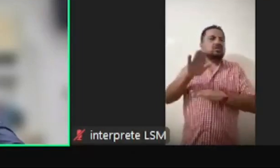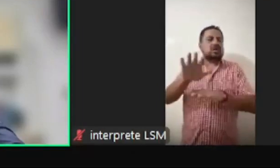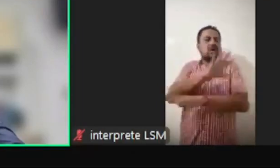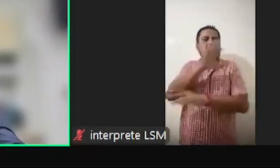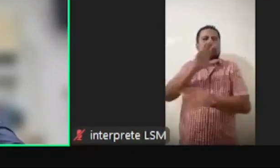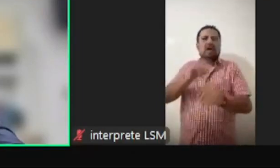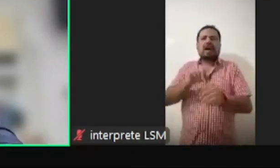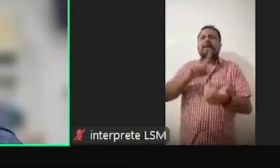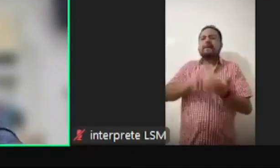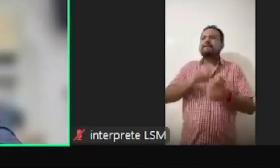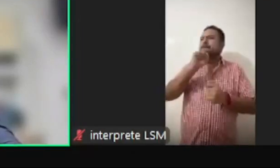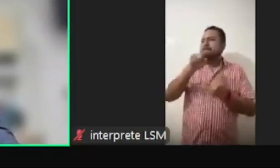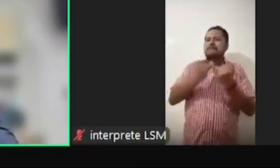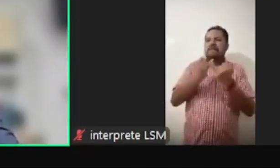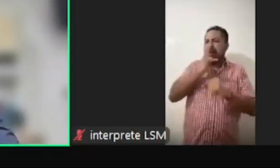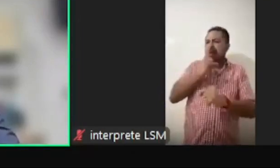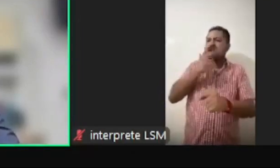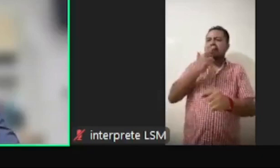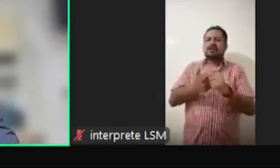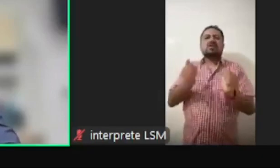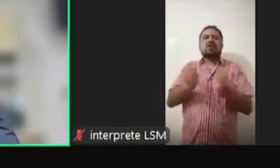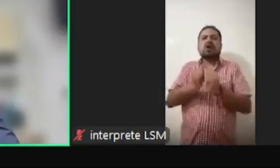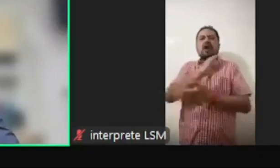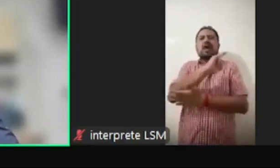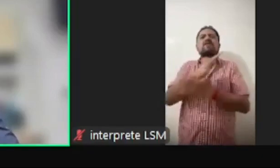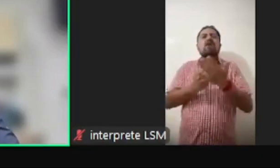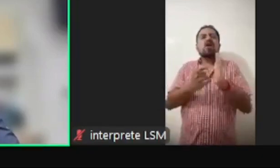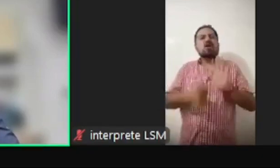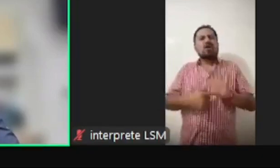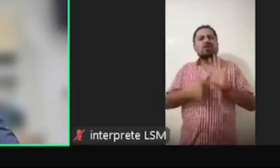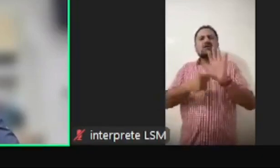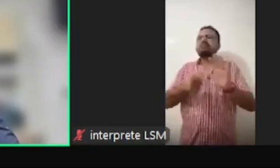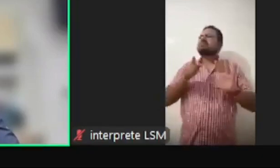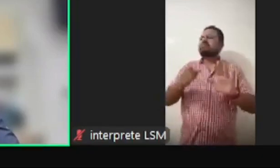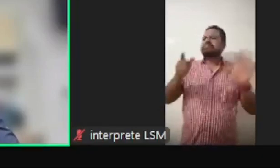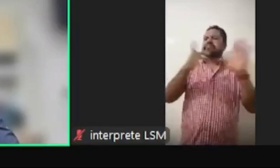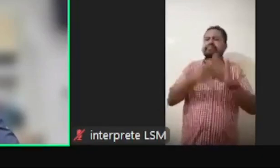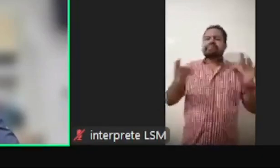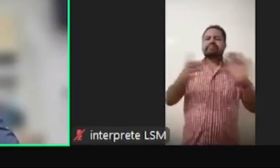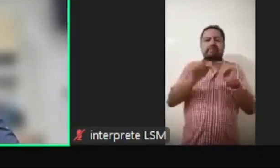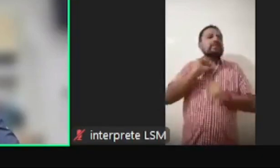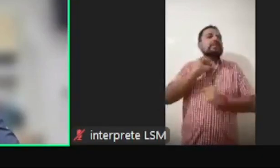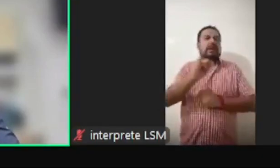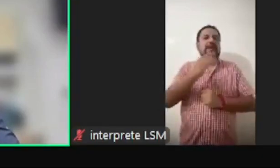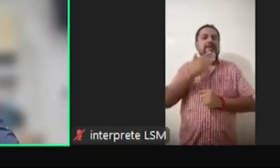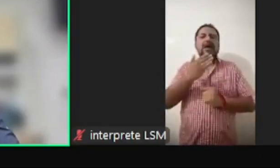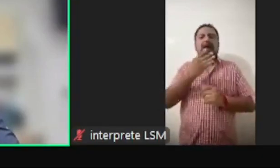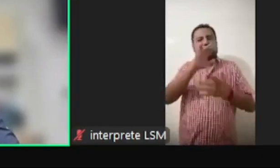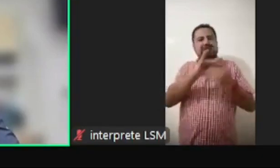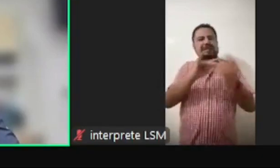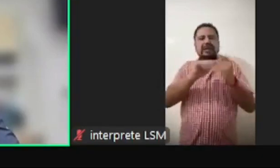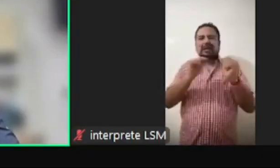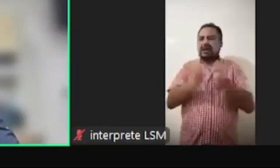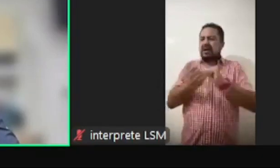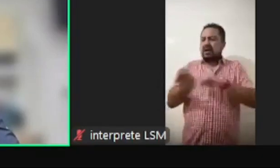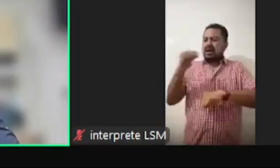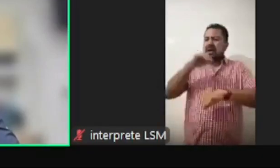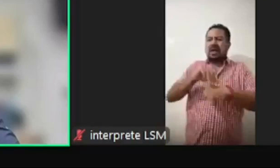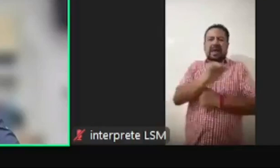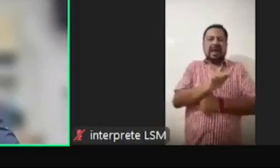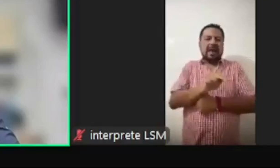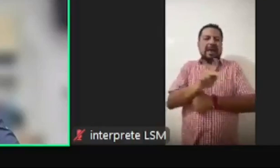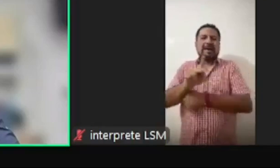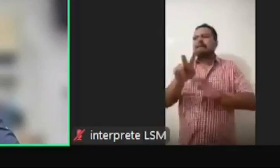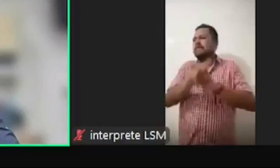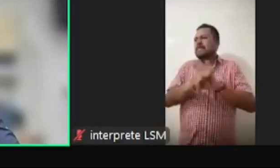autoridad responsable al rendir su informe circunstanciado señaló que si bien el actor remitió un dispositivo de almacenamiento que contiene el video del